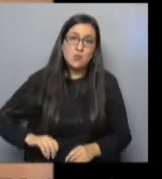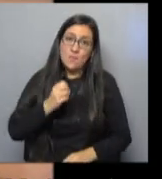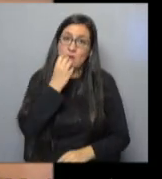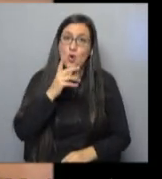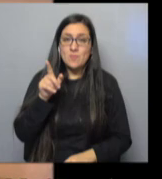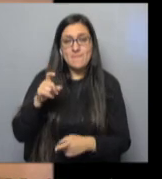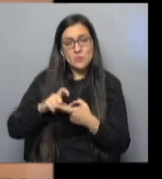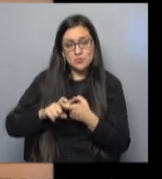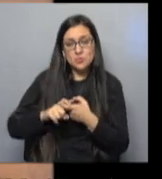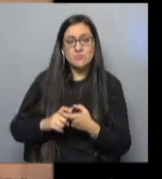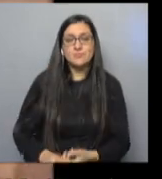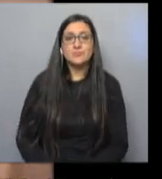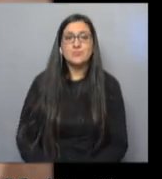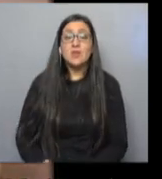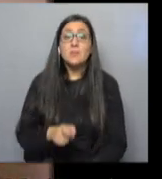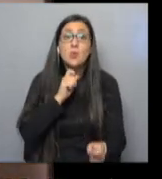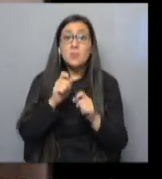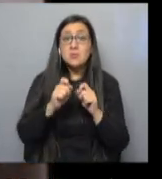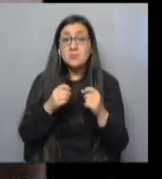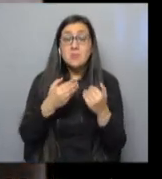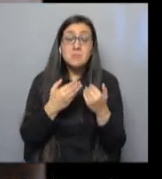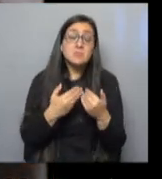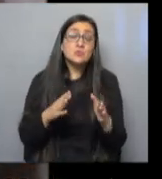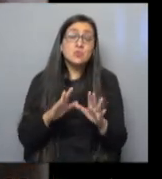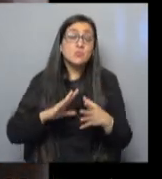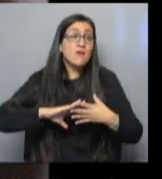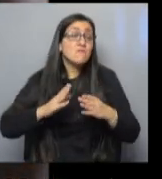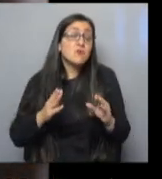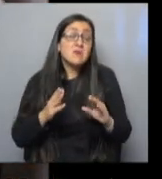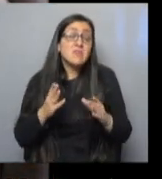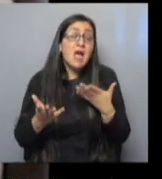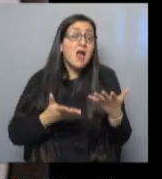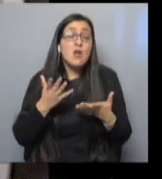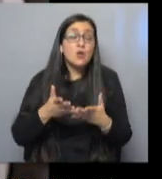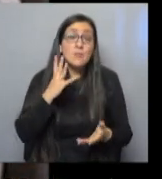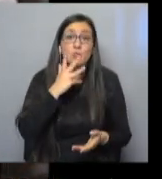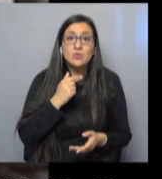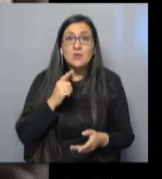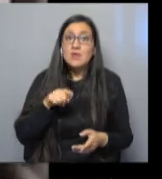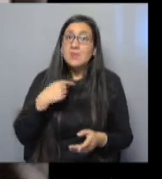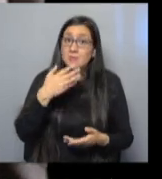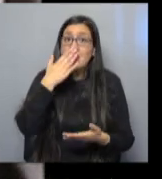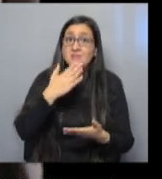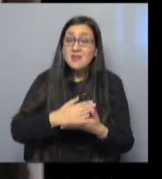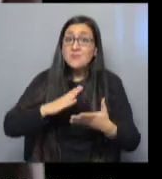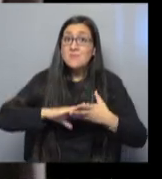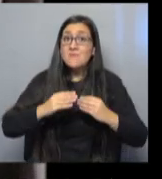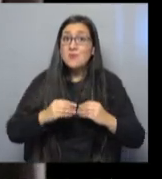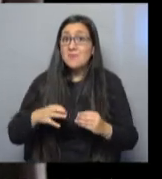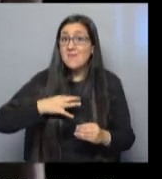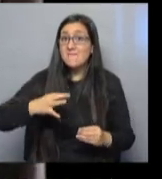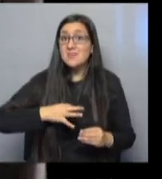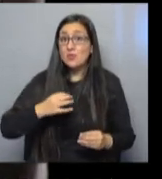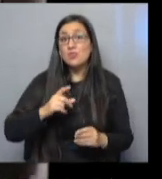pero el periodismo fue así pero entró como un más bien como un hobby después se transformó en mi forma de vida cuando me tuve que ir del país